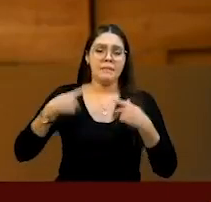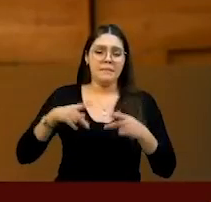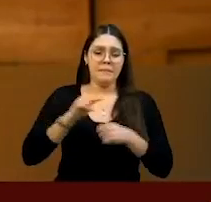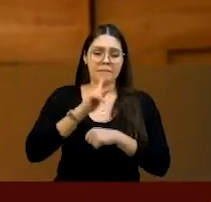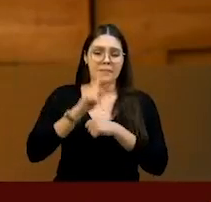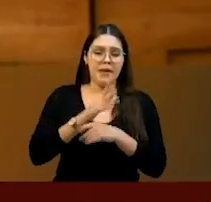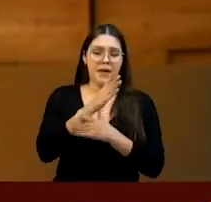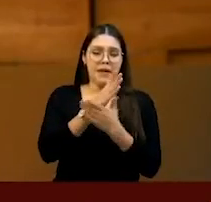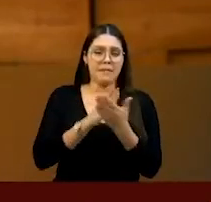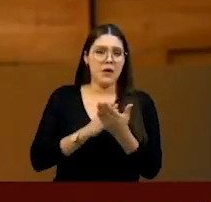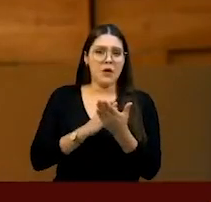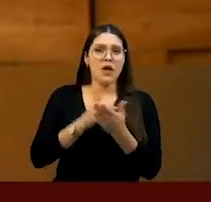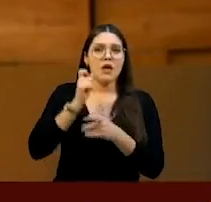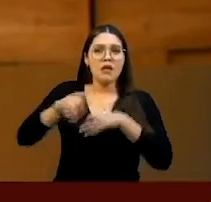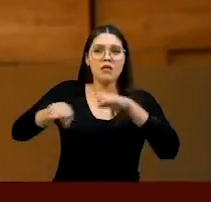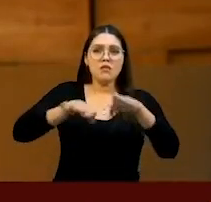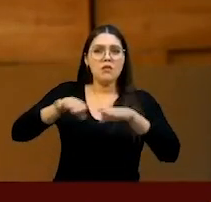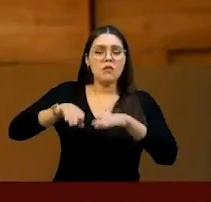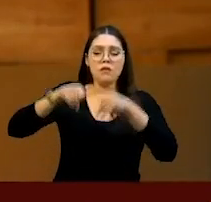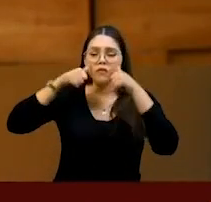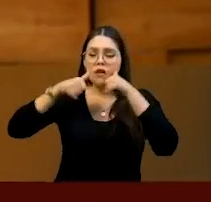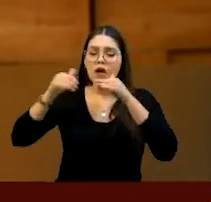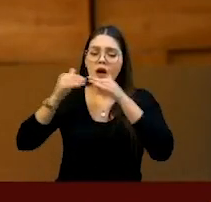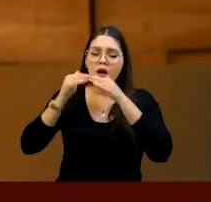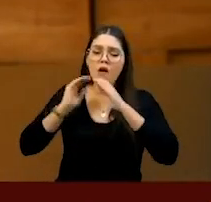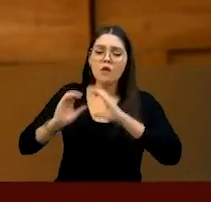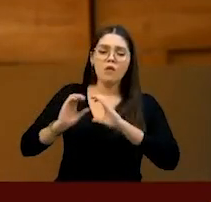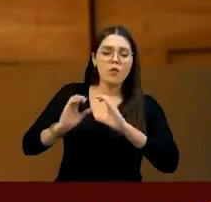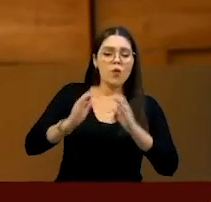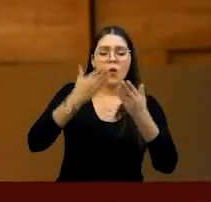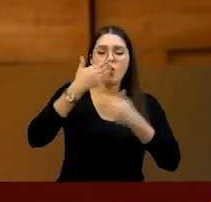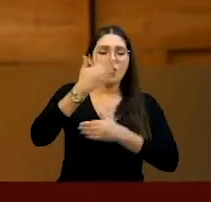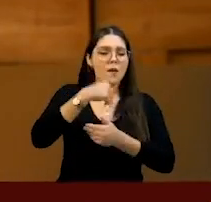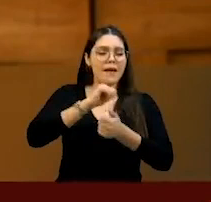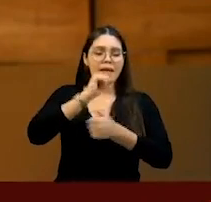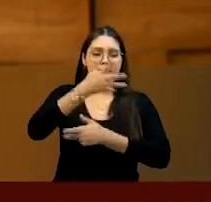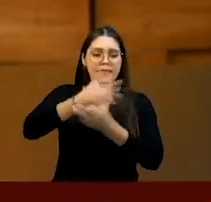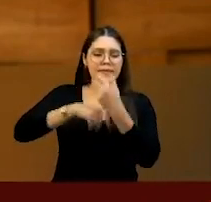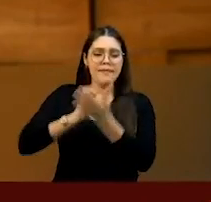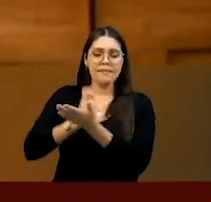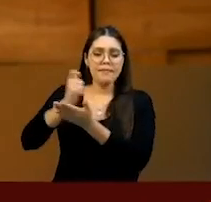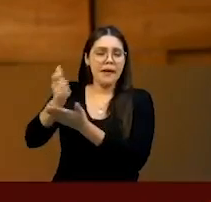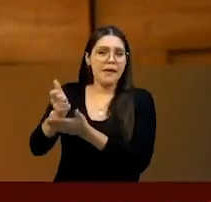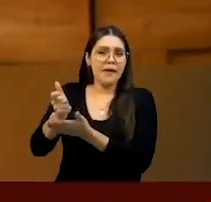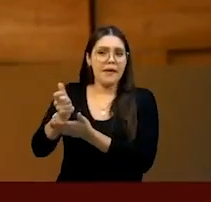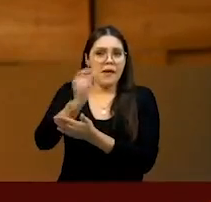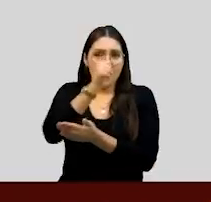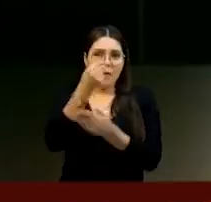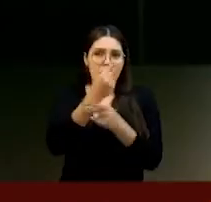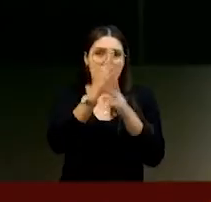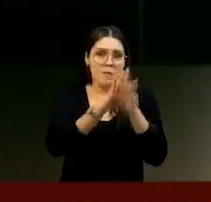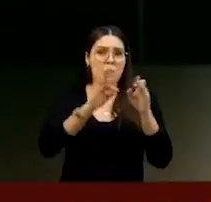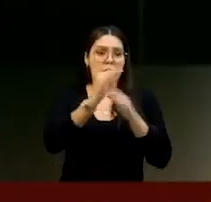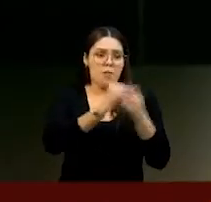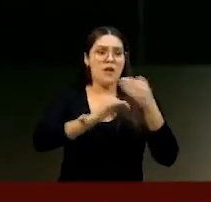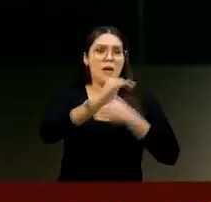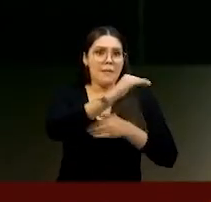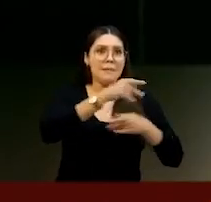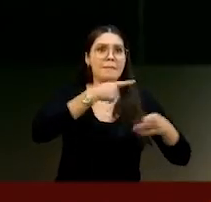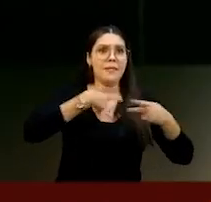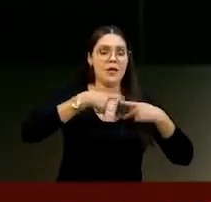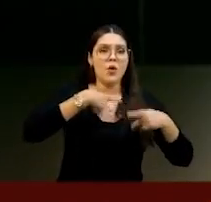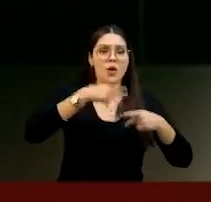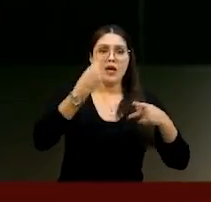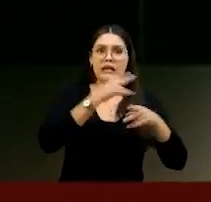a trabajos no remunerados subrayando la importancia del trabajo no remunerado en los hogares podemos ver y la